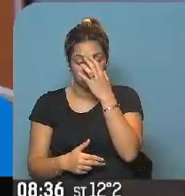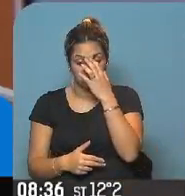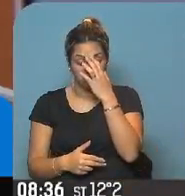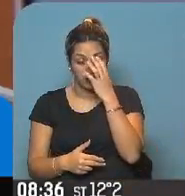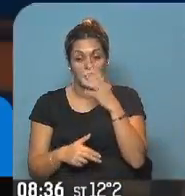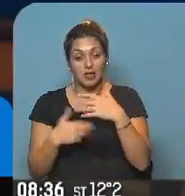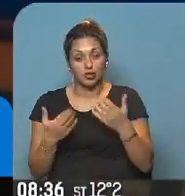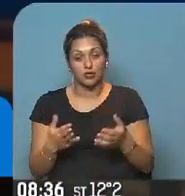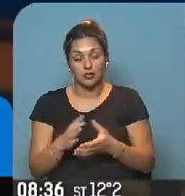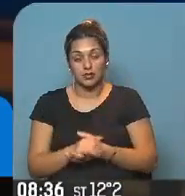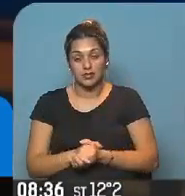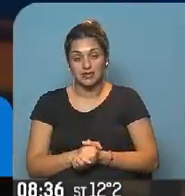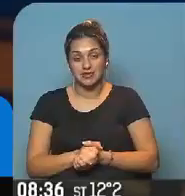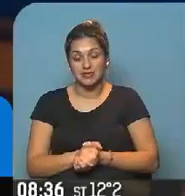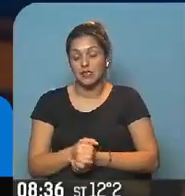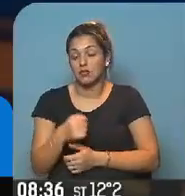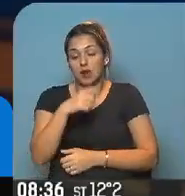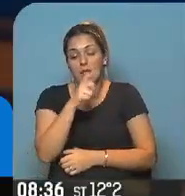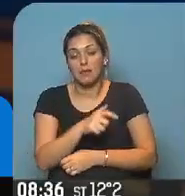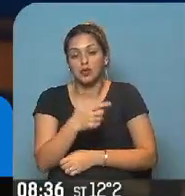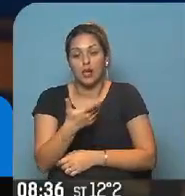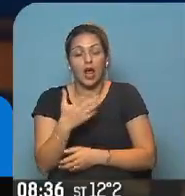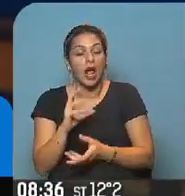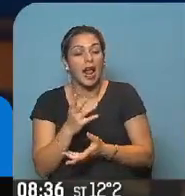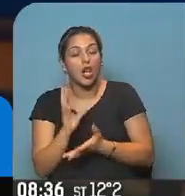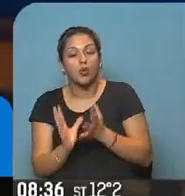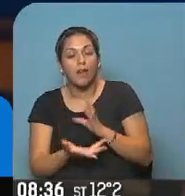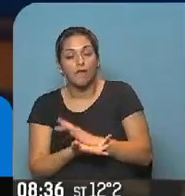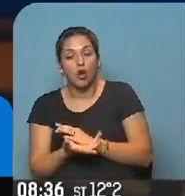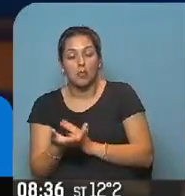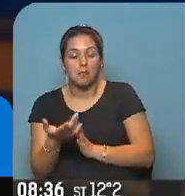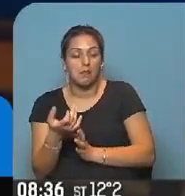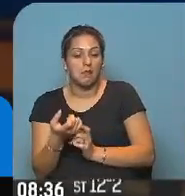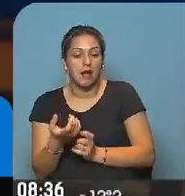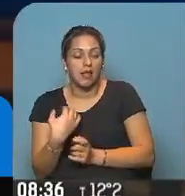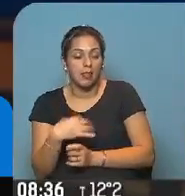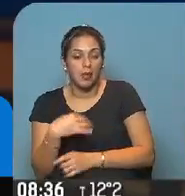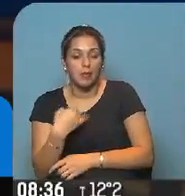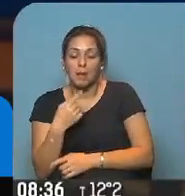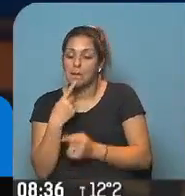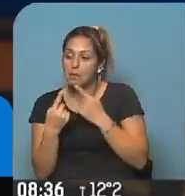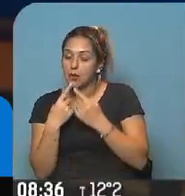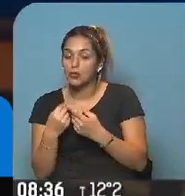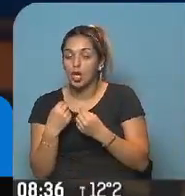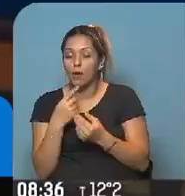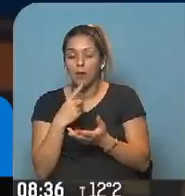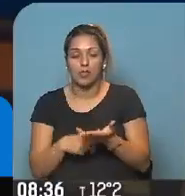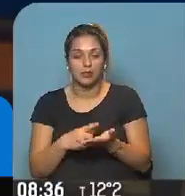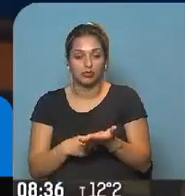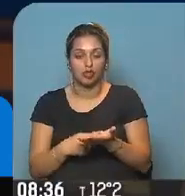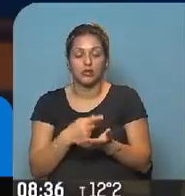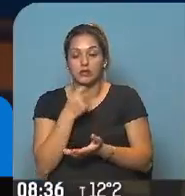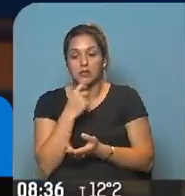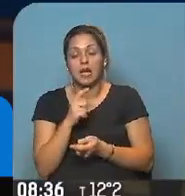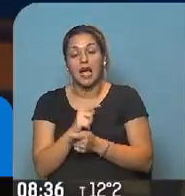De manera que, bueno, el cliente de algún fondo de inversión que está en LEVAX, bueno, tendrá que consultar a ver qué va a decidir ese fondo, si va